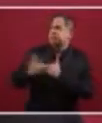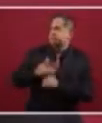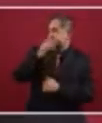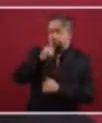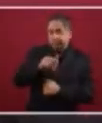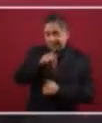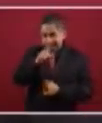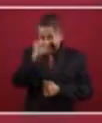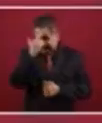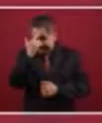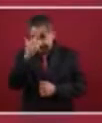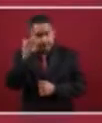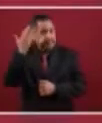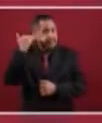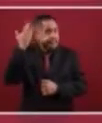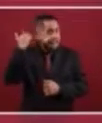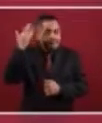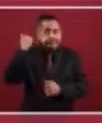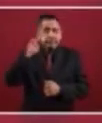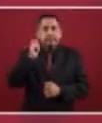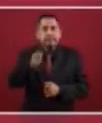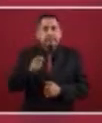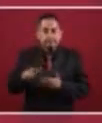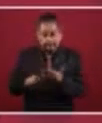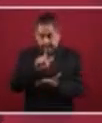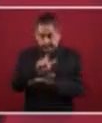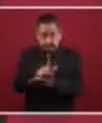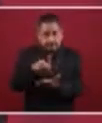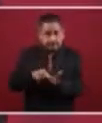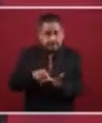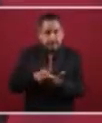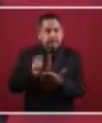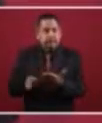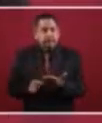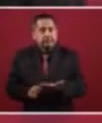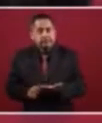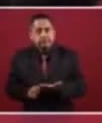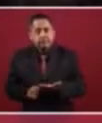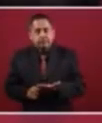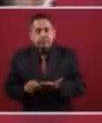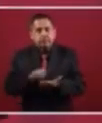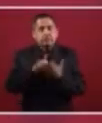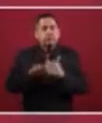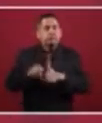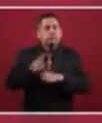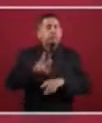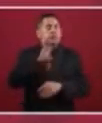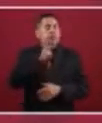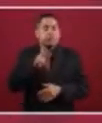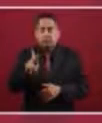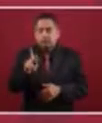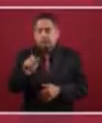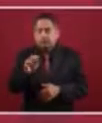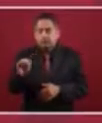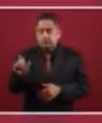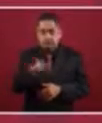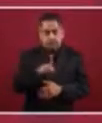extremo de aprobar leyes en el caso de pemex por ejemplo